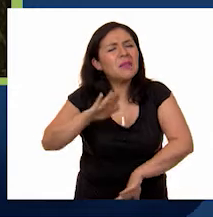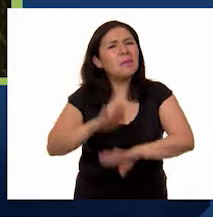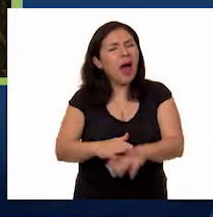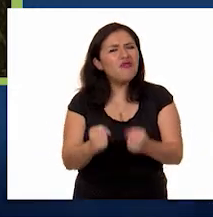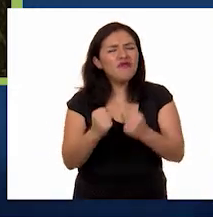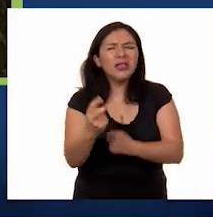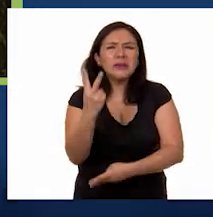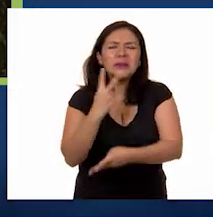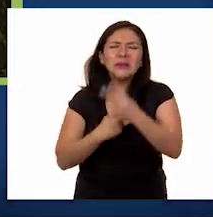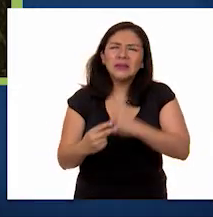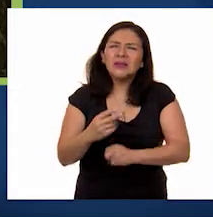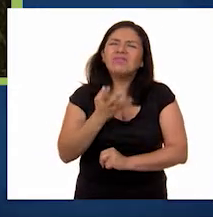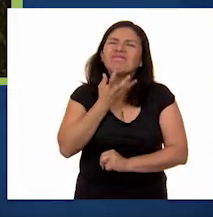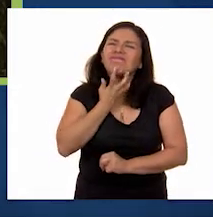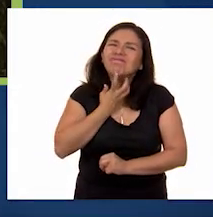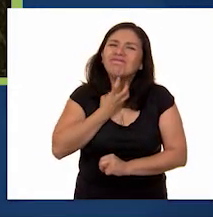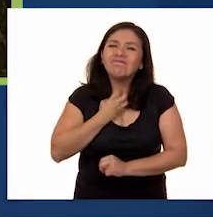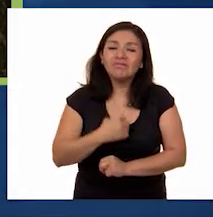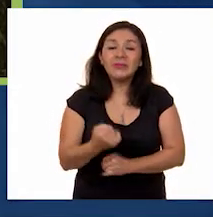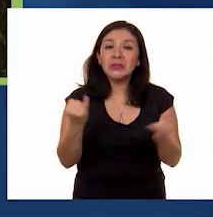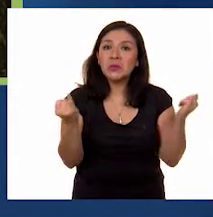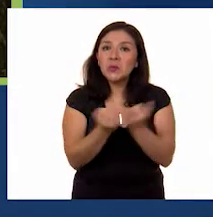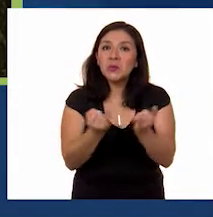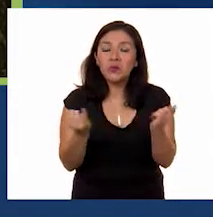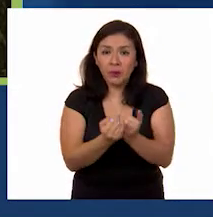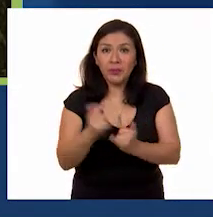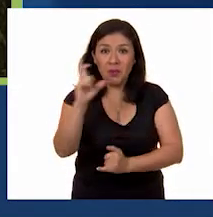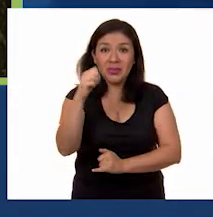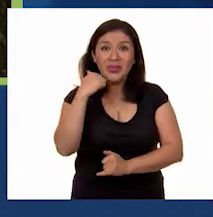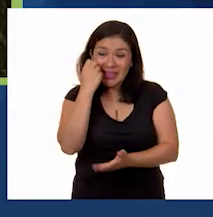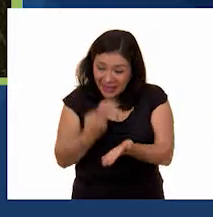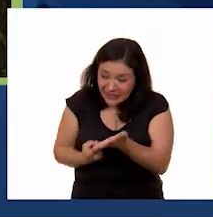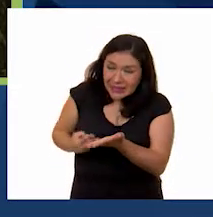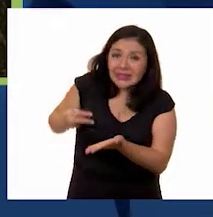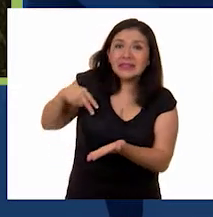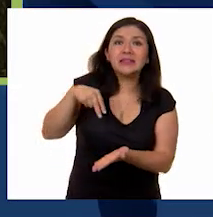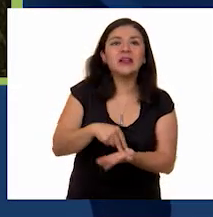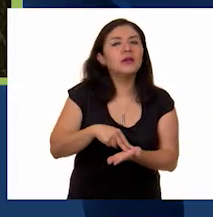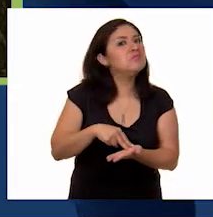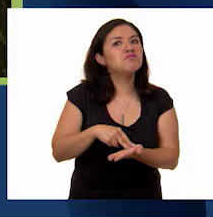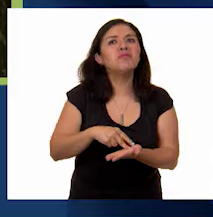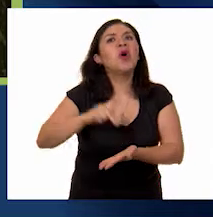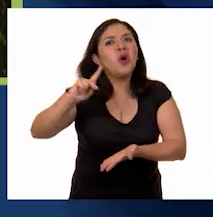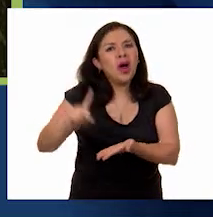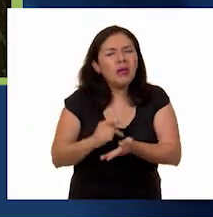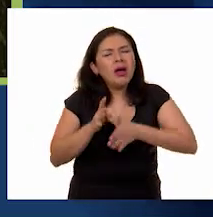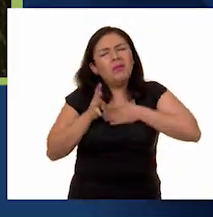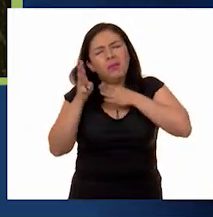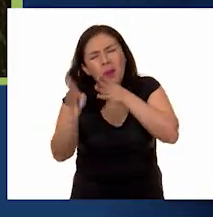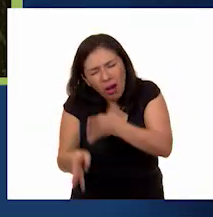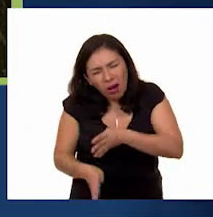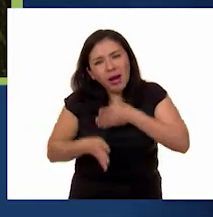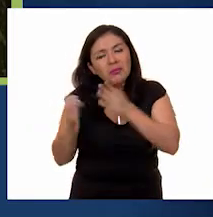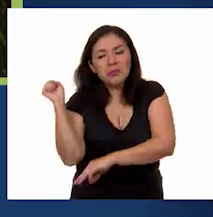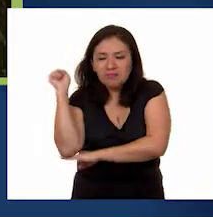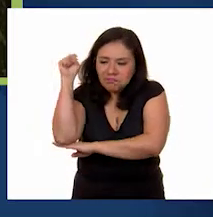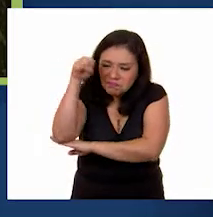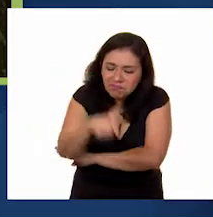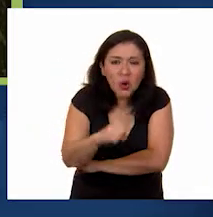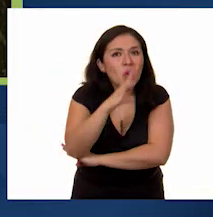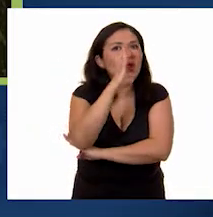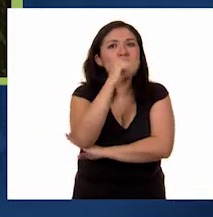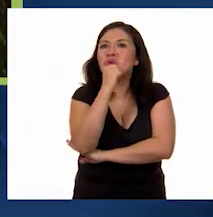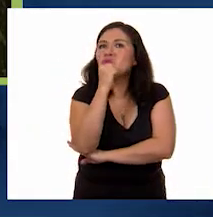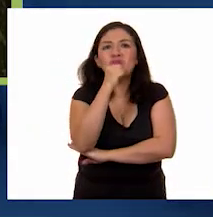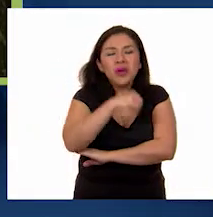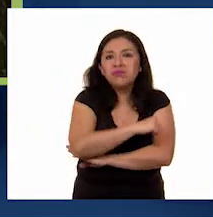caldear más, aumentaban a la par. Cuando pretendió incorporarse, un fulminante vómito lo mantuvo medio minuto con la frente apoyada en la